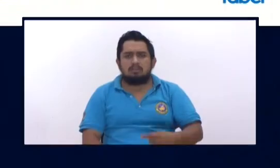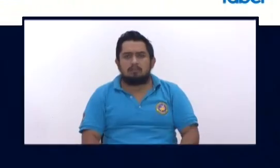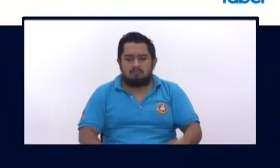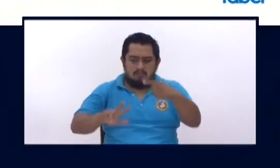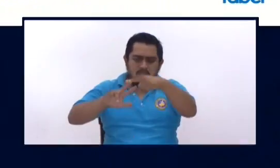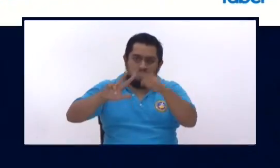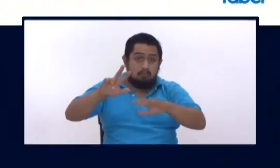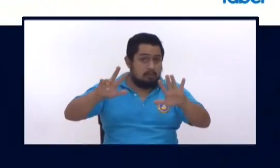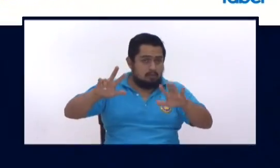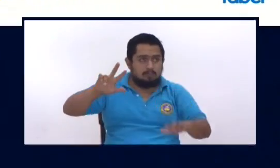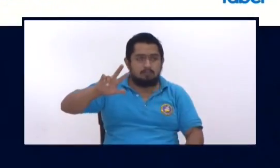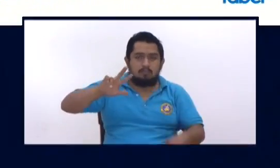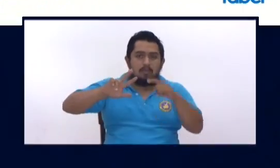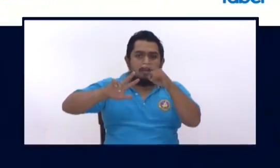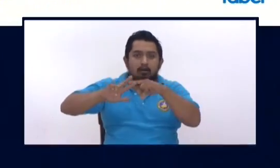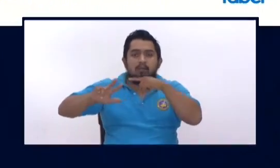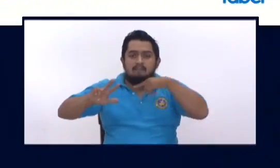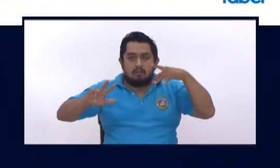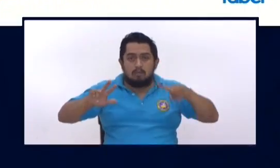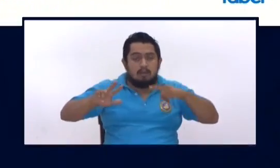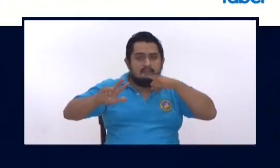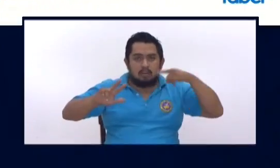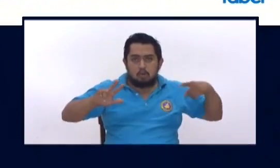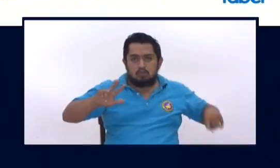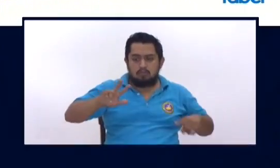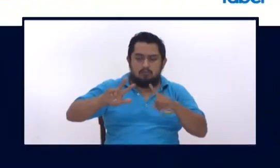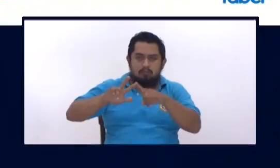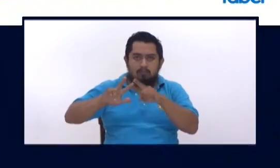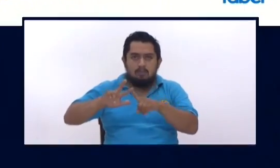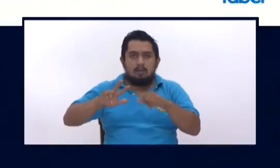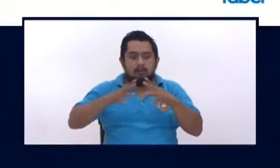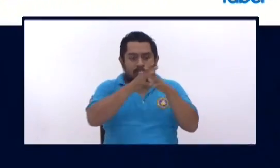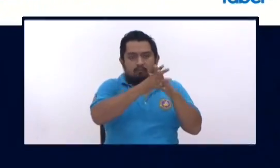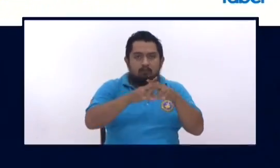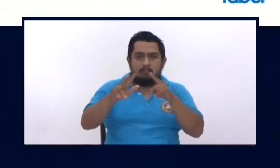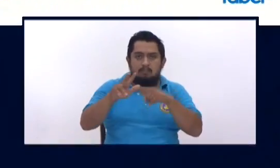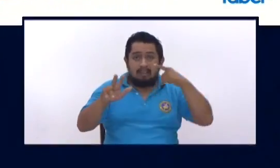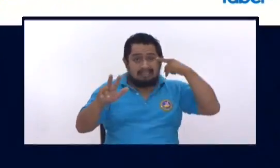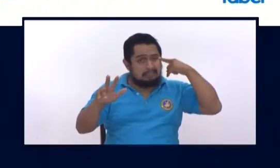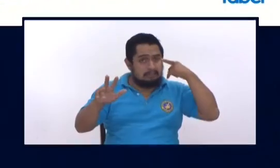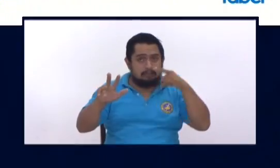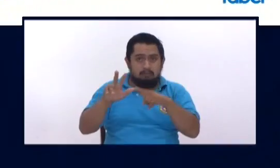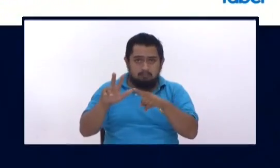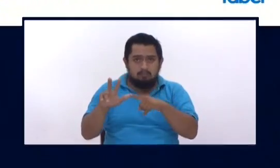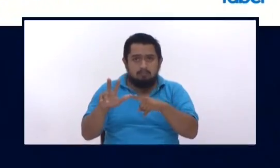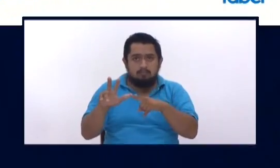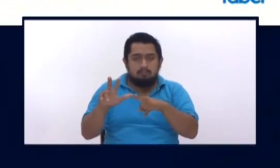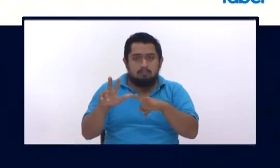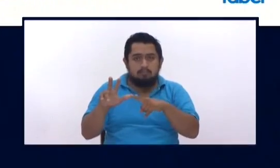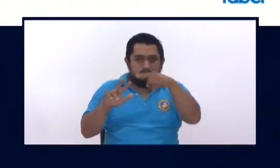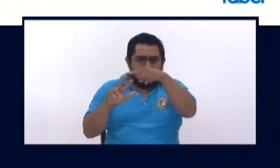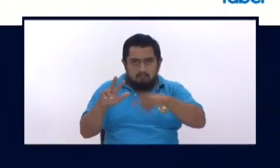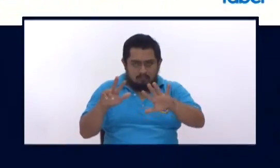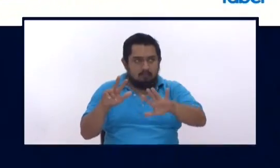posibilidades rusia eeuu china vamos de acuerdo en eso a por ahí puede andar la cosa que